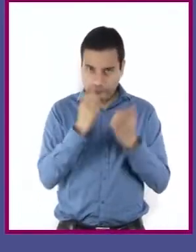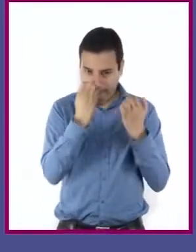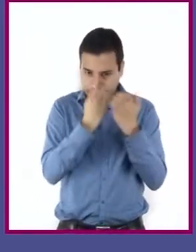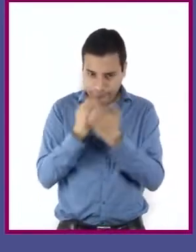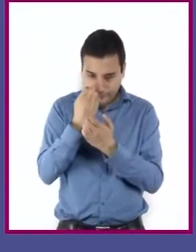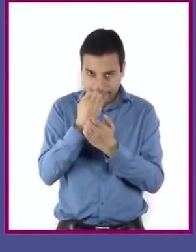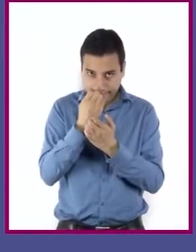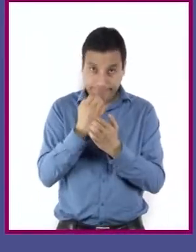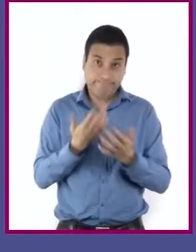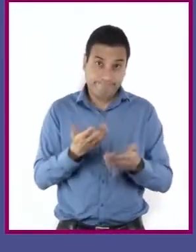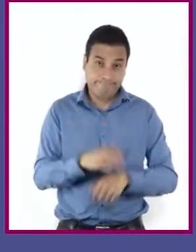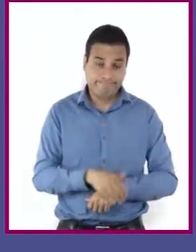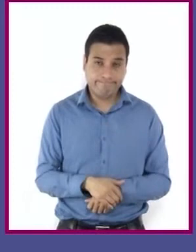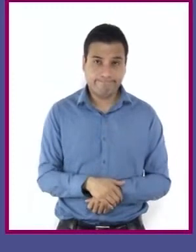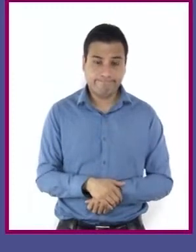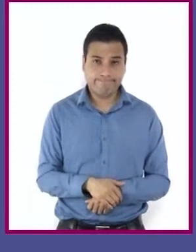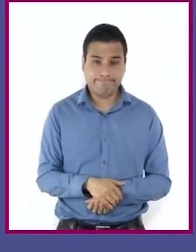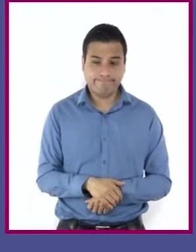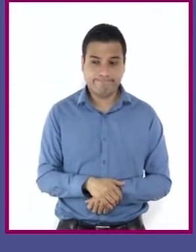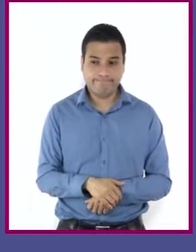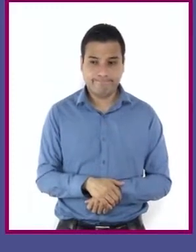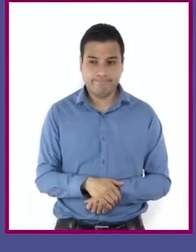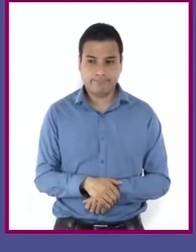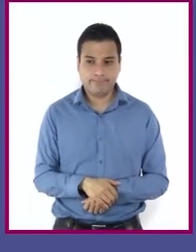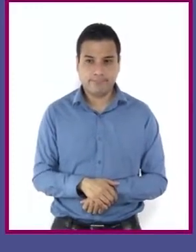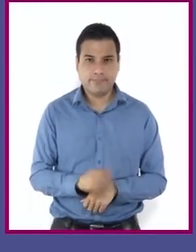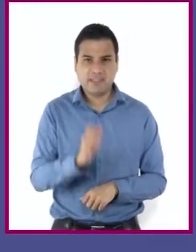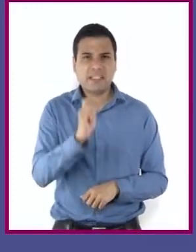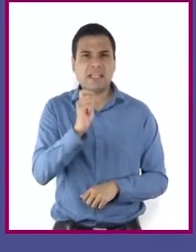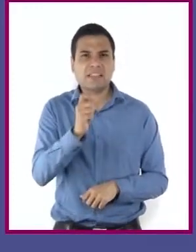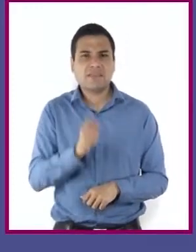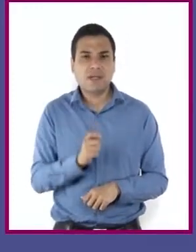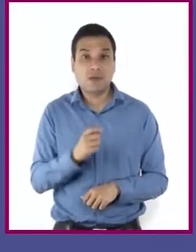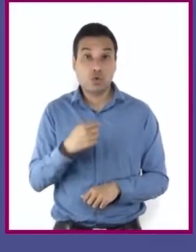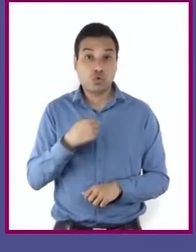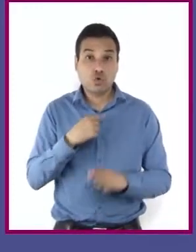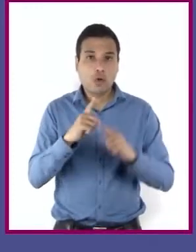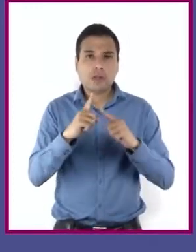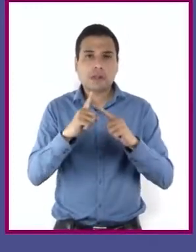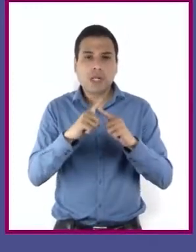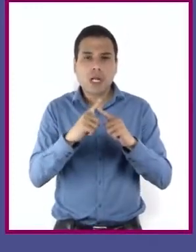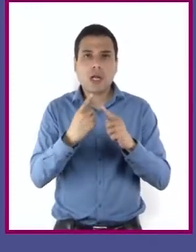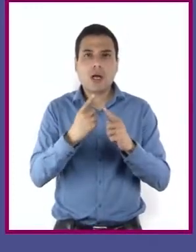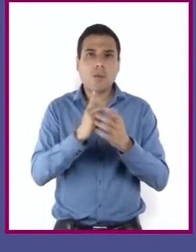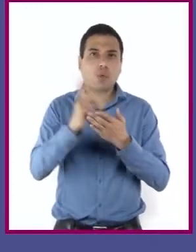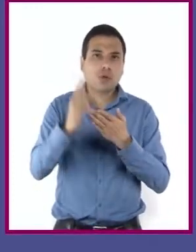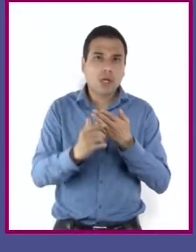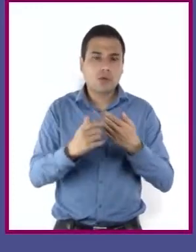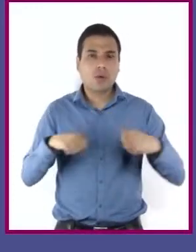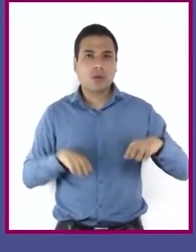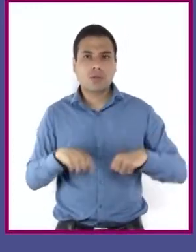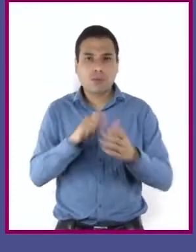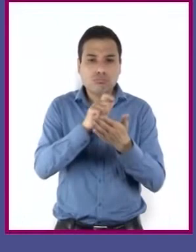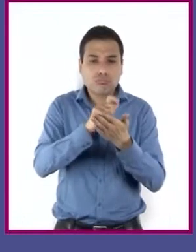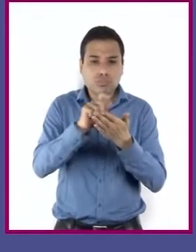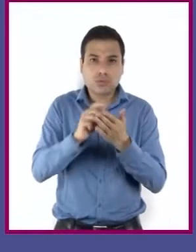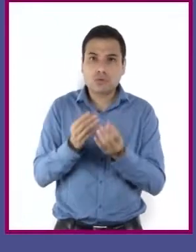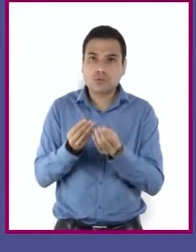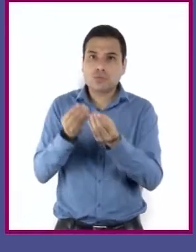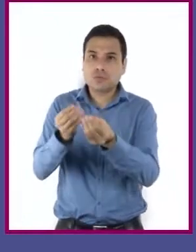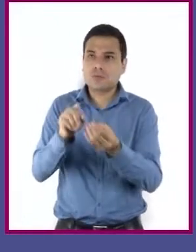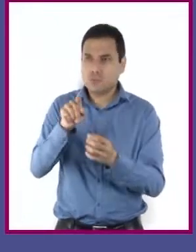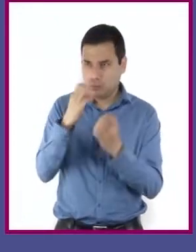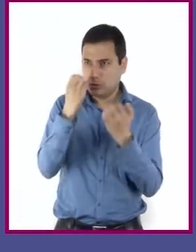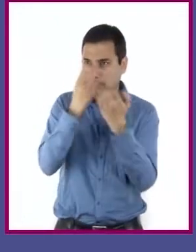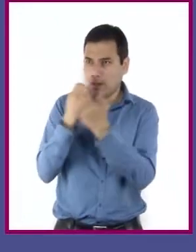llama autoevaluación. No se trata de entregar un trabajo y dejar en manos del maestro o la maestra la valoración del